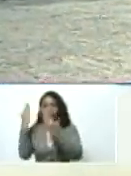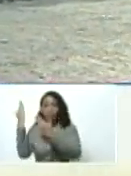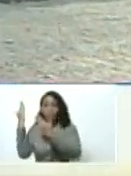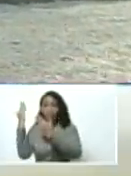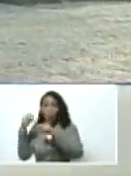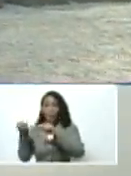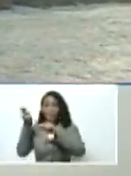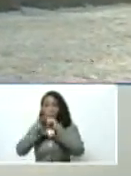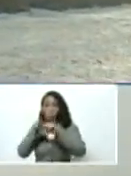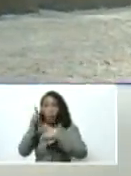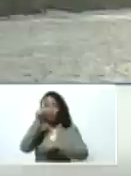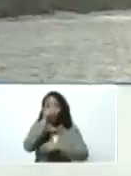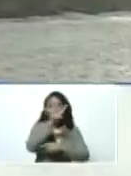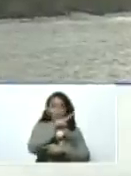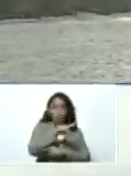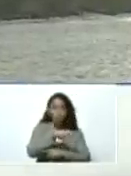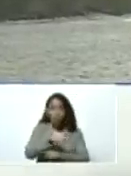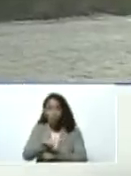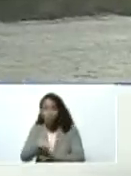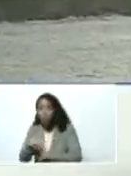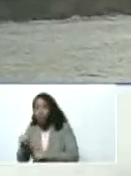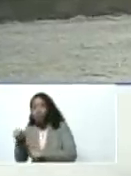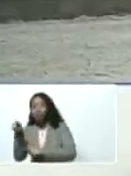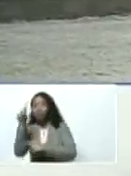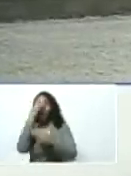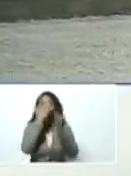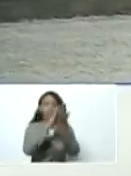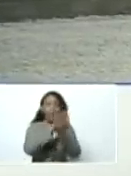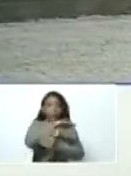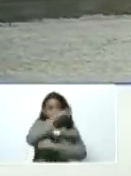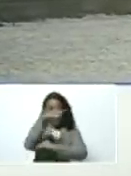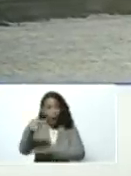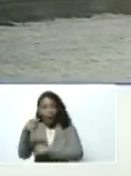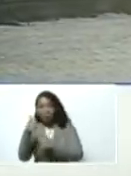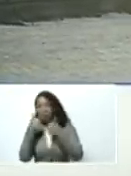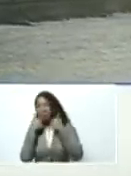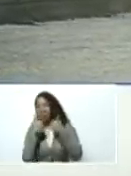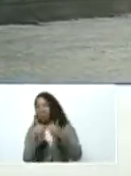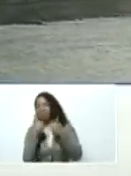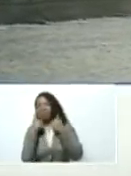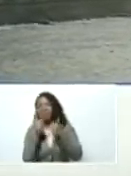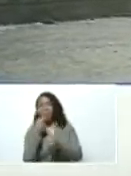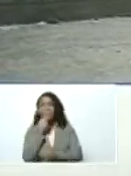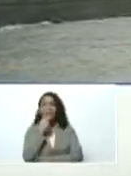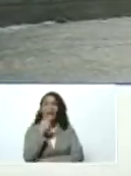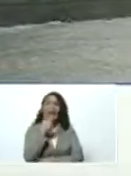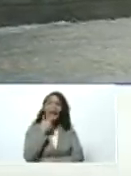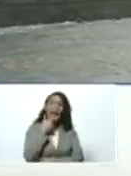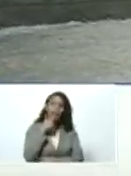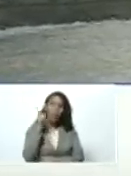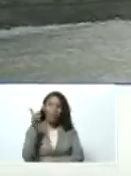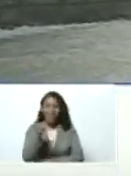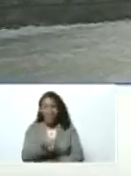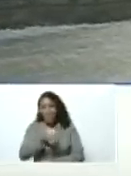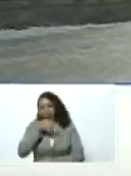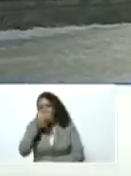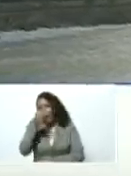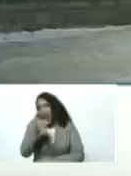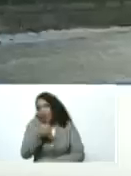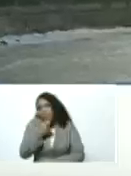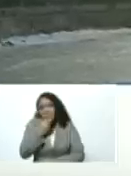en la rueda y empieza a dar vuelta frente al mar. ¡Qué maravilla! ¡Qué belleza ese atardecer!